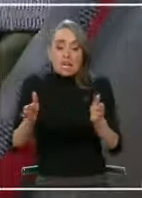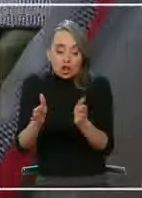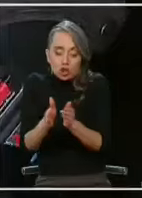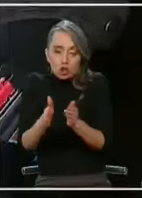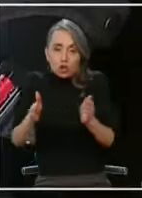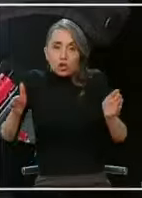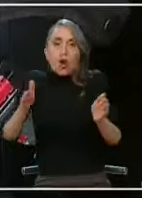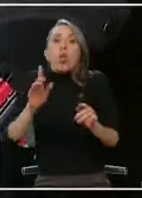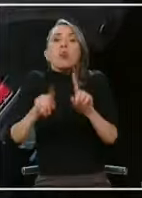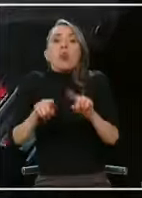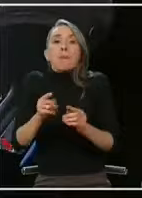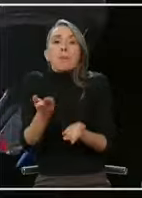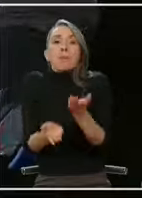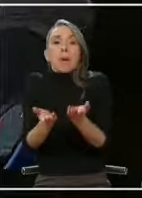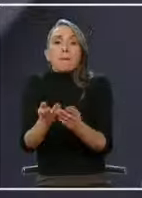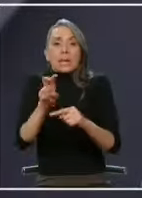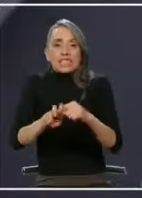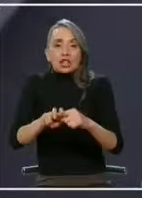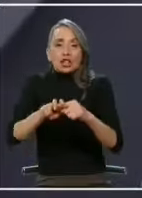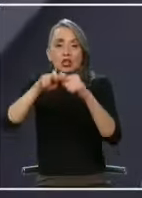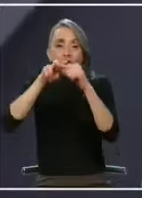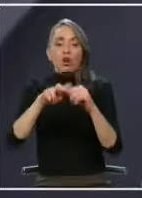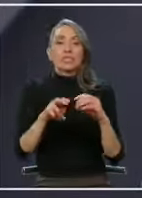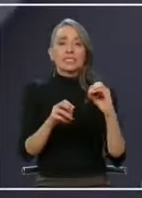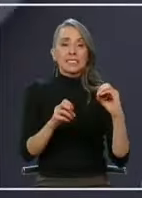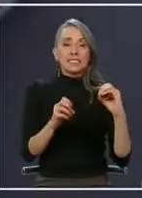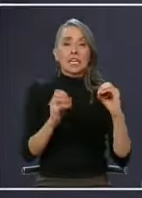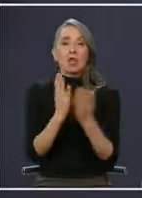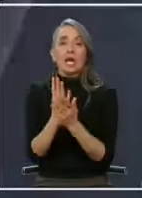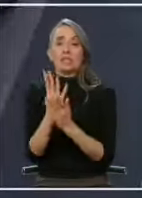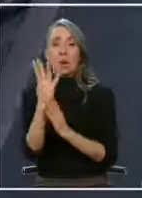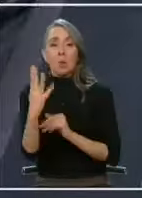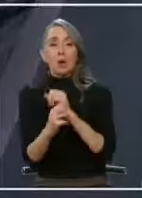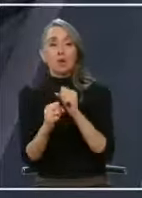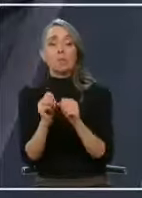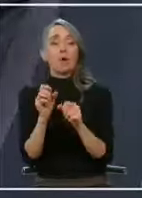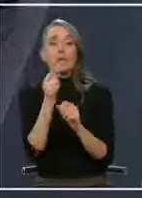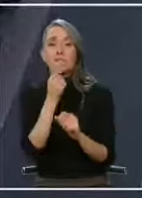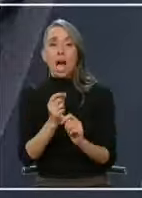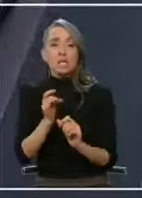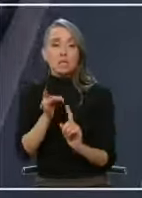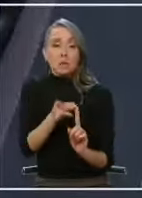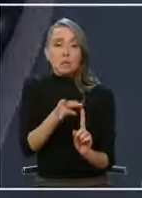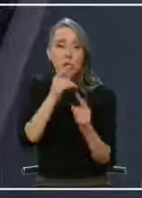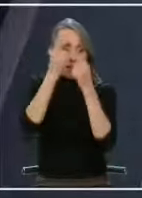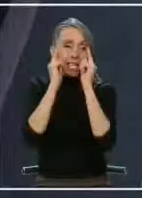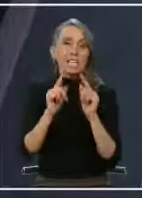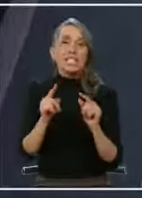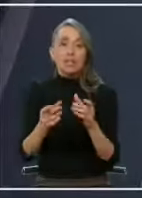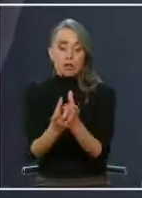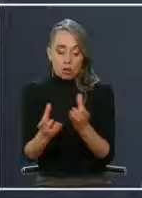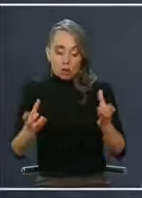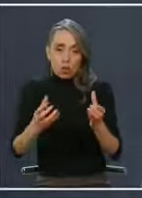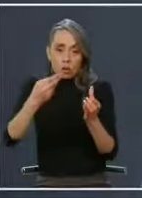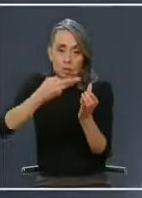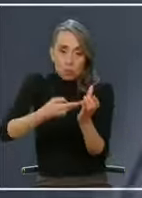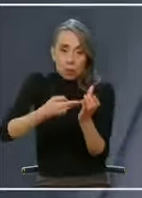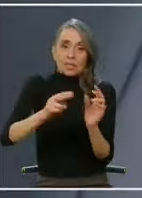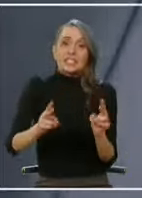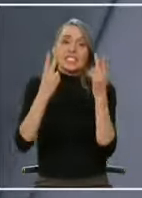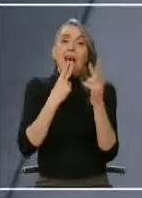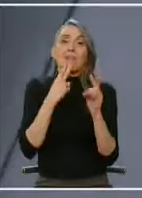y el grupo etario más vulnerable es de 0 a 4 años. Los sistemas de retención infantil salvan vidas, disminuyen